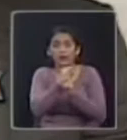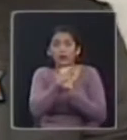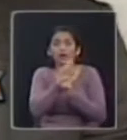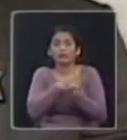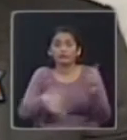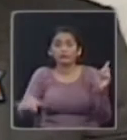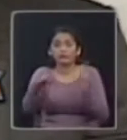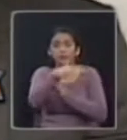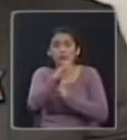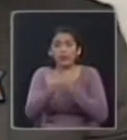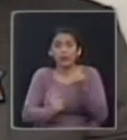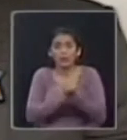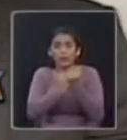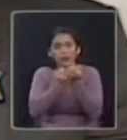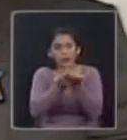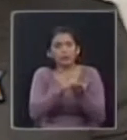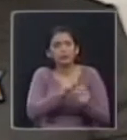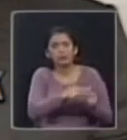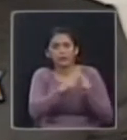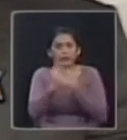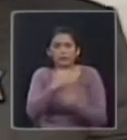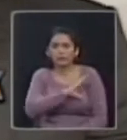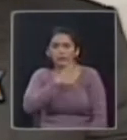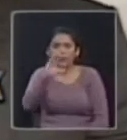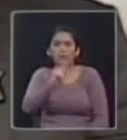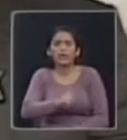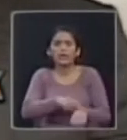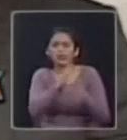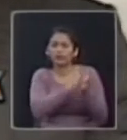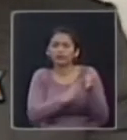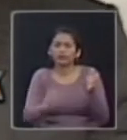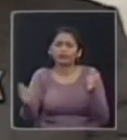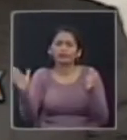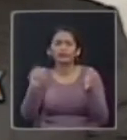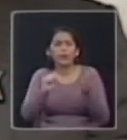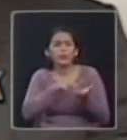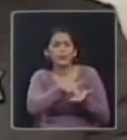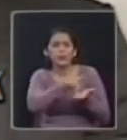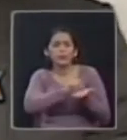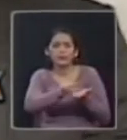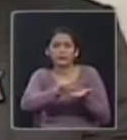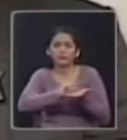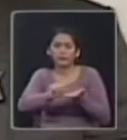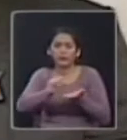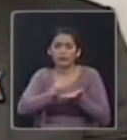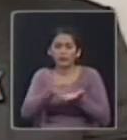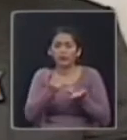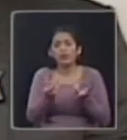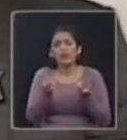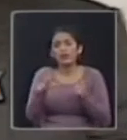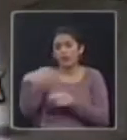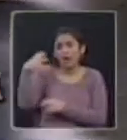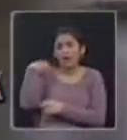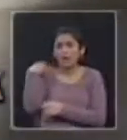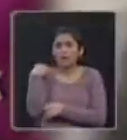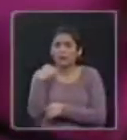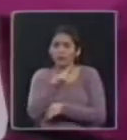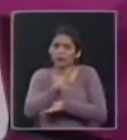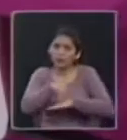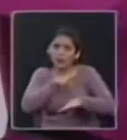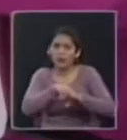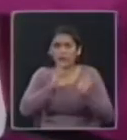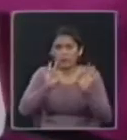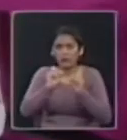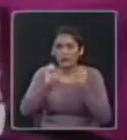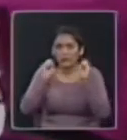a largo plazo con tasas preferentes, con periodos de gracia y con colaterales, es decir, con garantías que se les pida adecuadas para innovar.